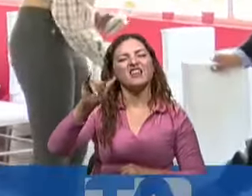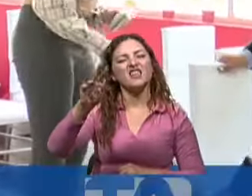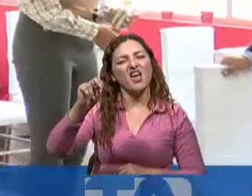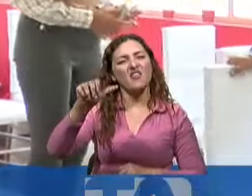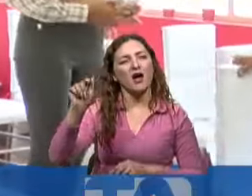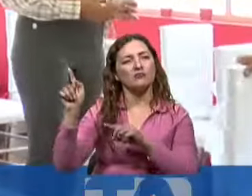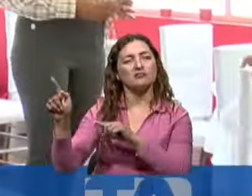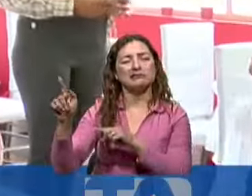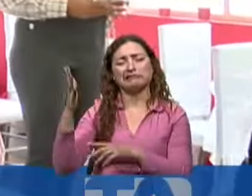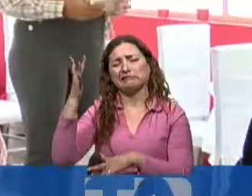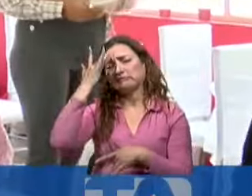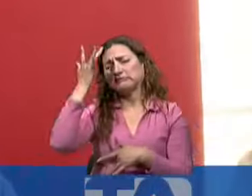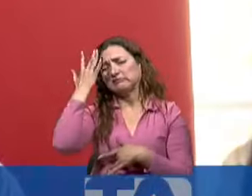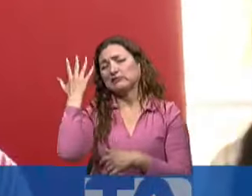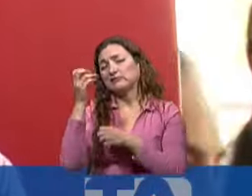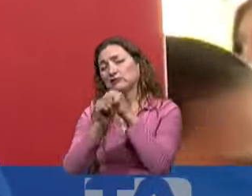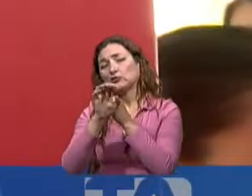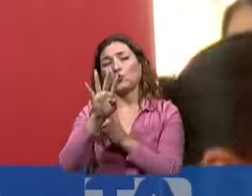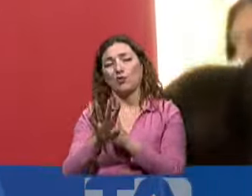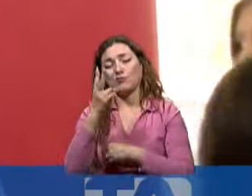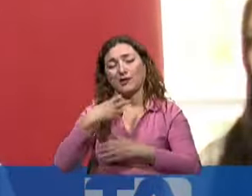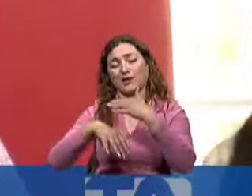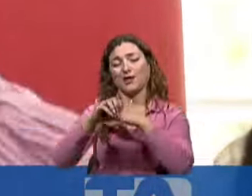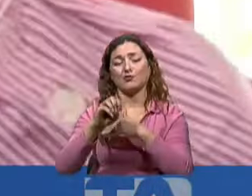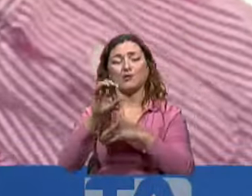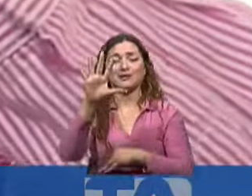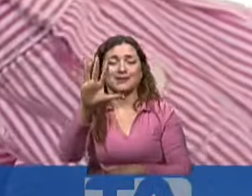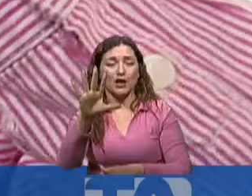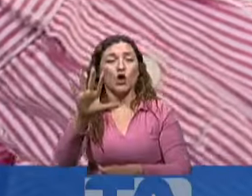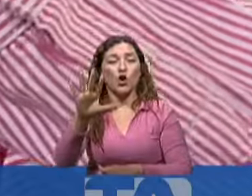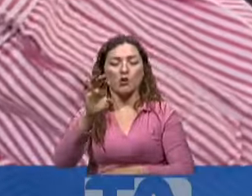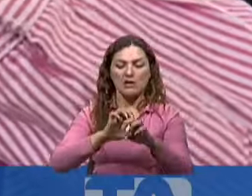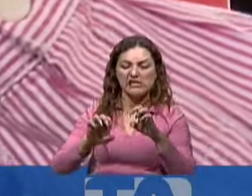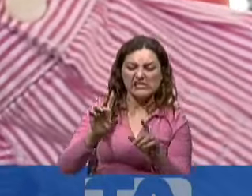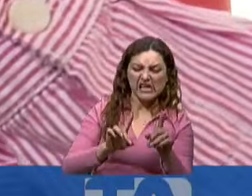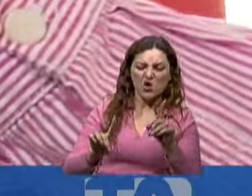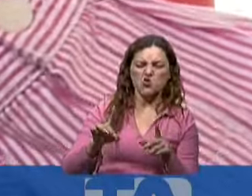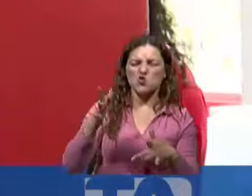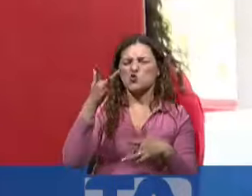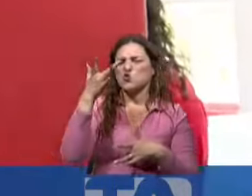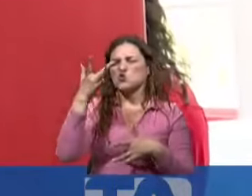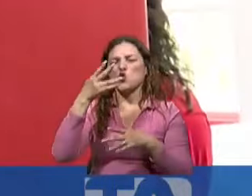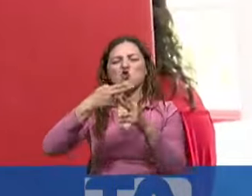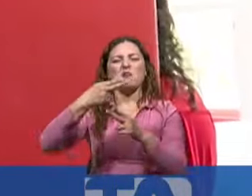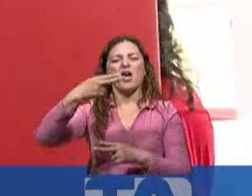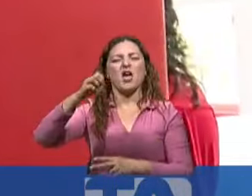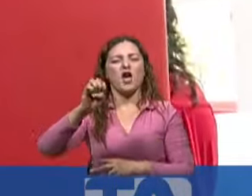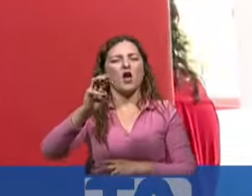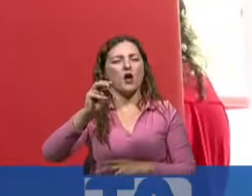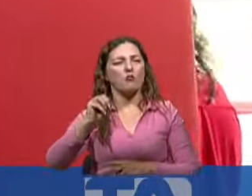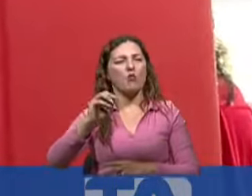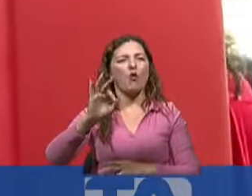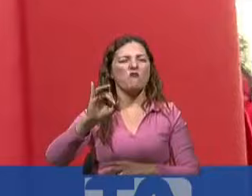lo que es la hemofilia hace 4 años, cuando su pequeño hijo de 5 fue detectado con este padecimiento tras un